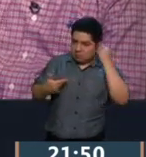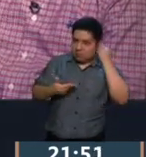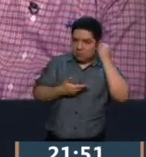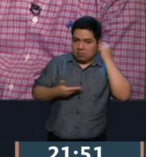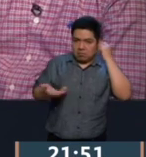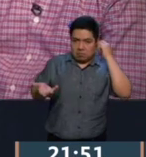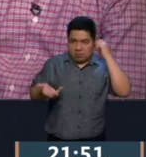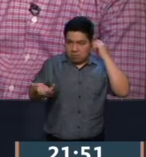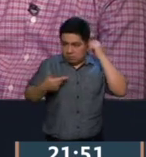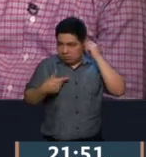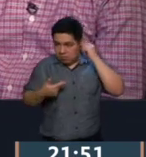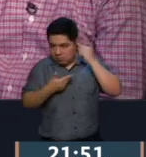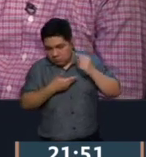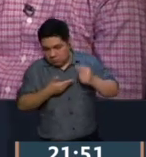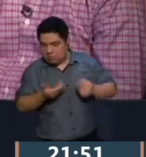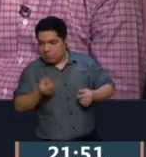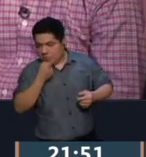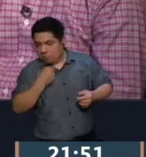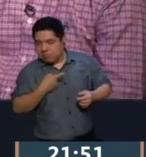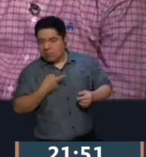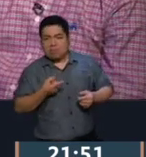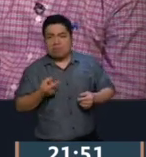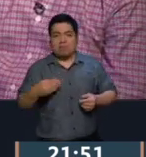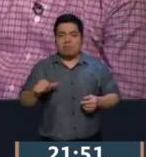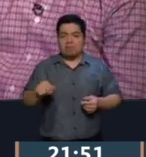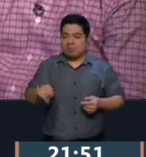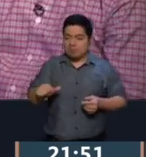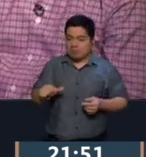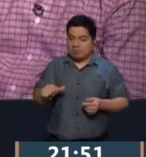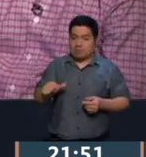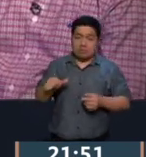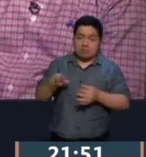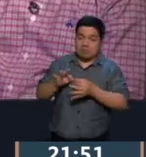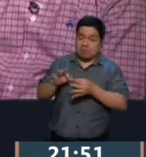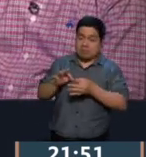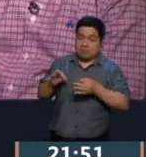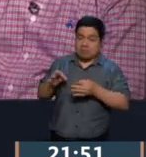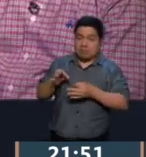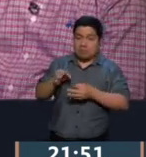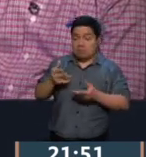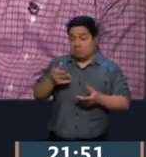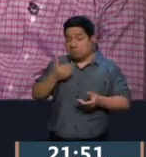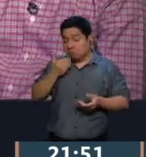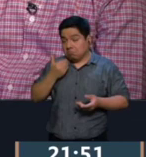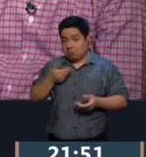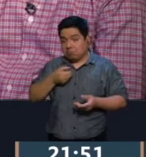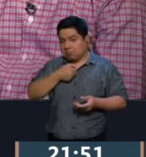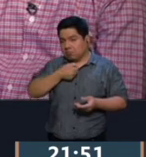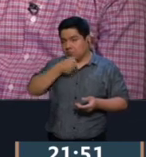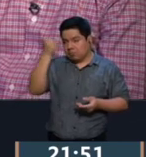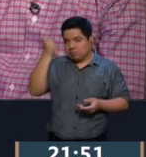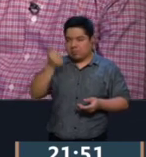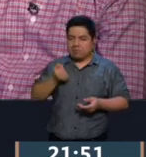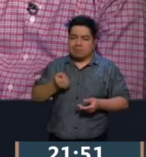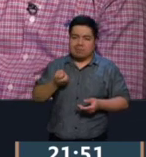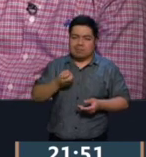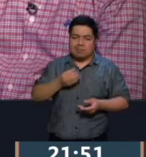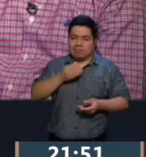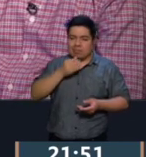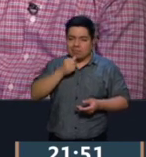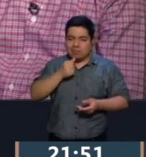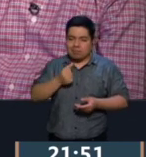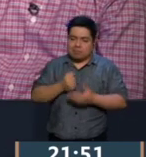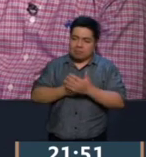es que ustedes ¿Sabes qué compran pasa, con Pablo? noche. Que Morena No, negó hombre. transparentar sus gastos de campaña. No, eso no se puede, porque quienes pagan